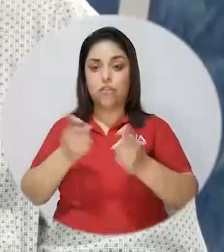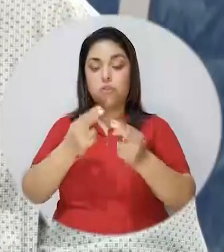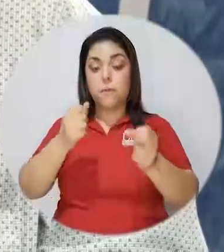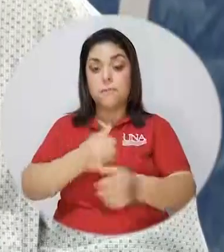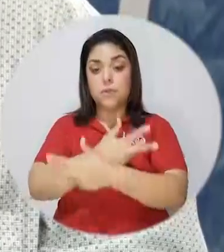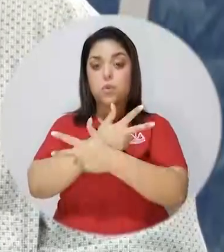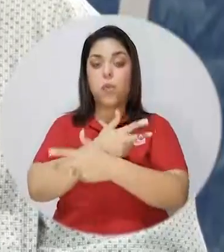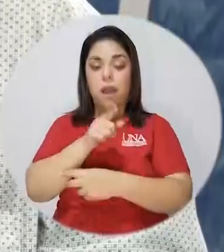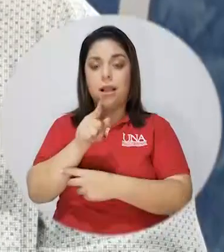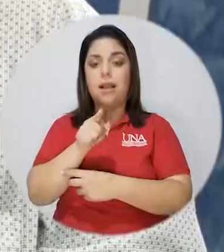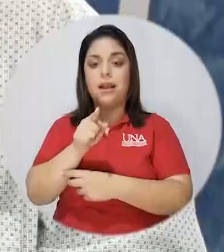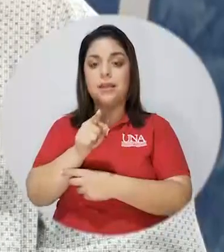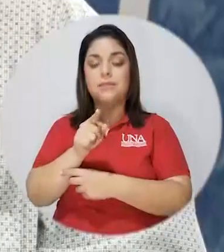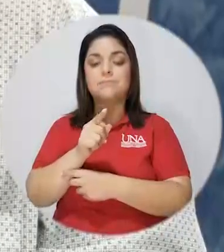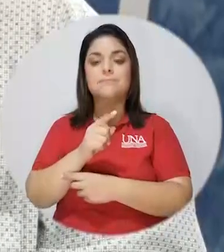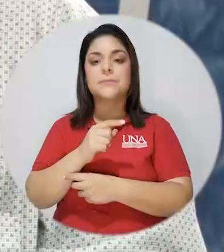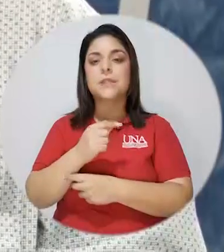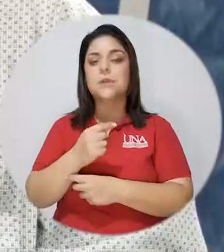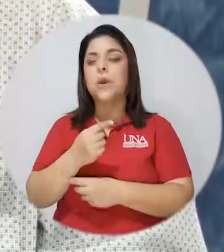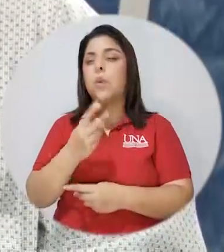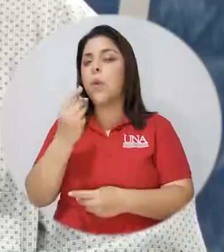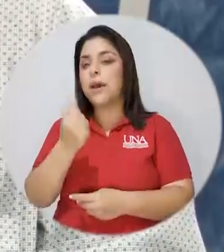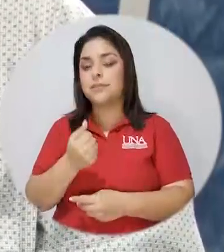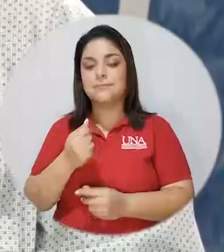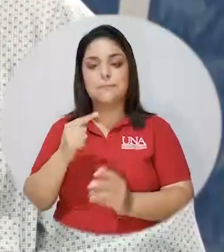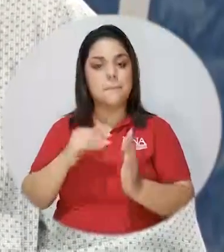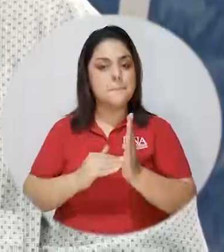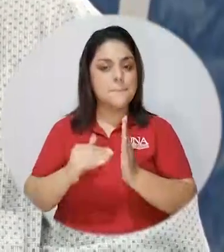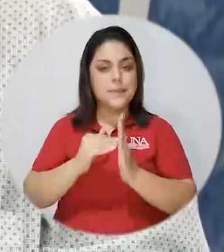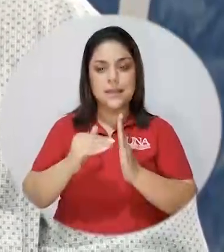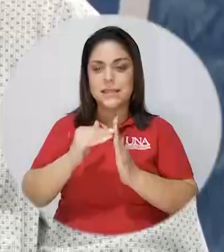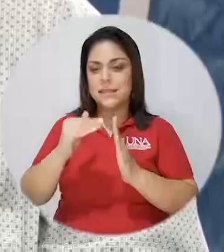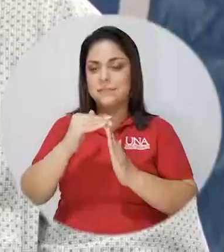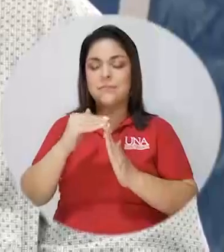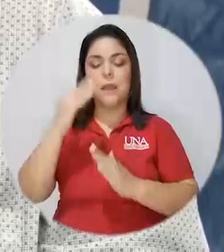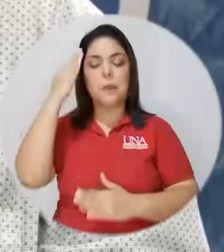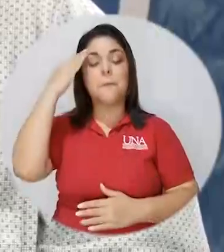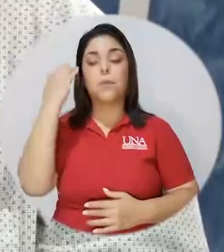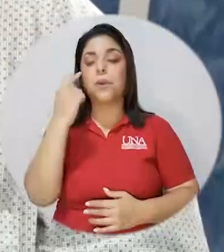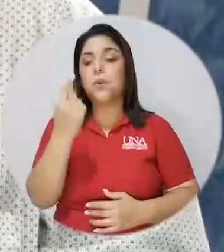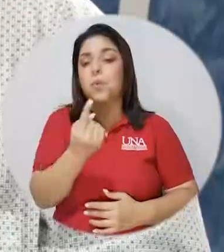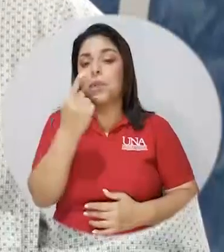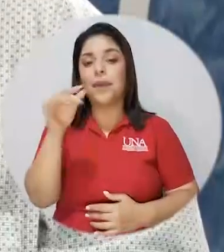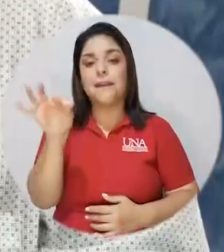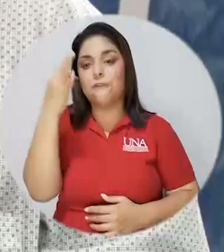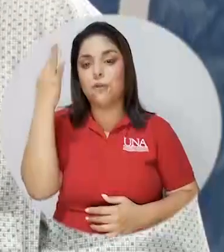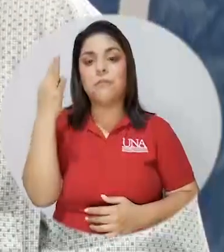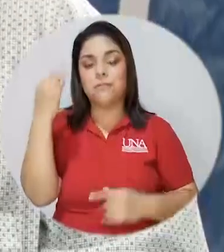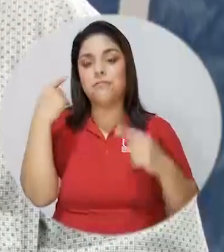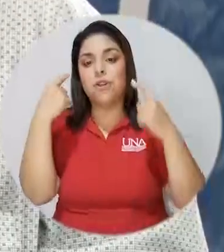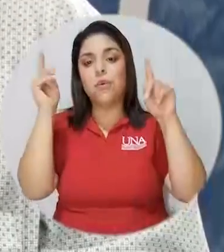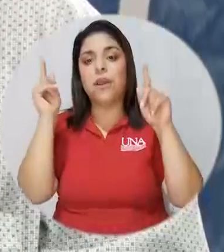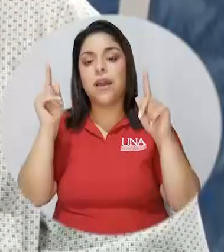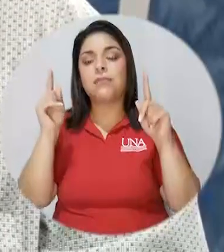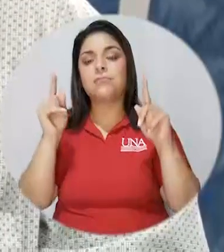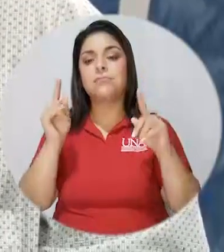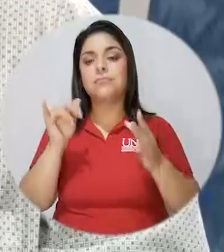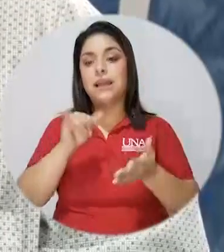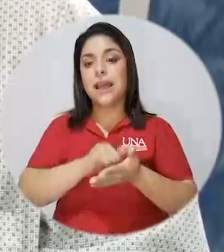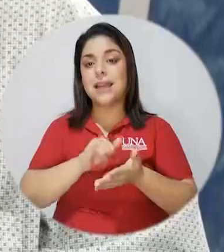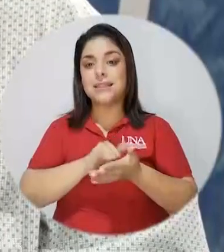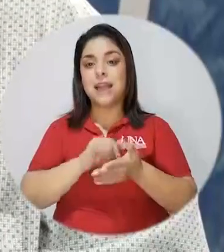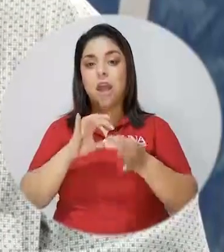virtuales simplemente se cuentan por miles, ¿verdad? Porque es la única forma de llevar a